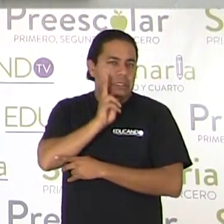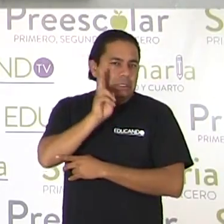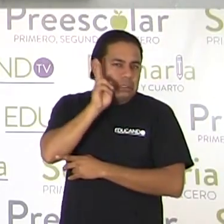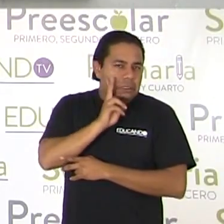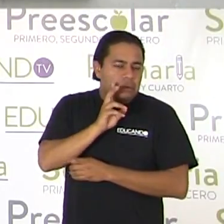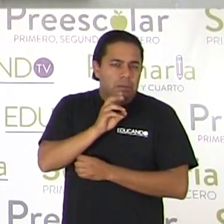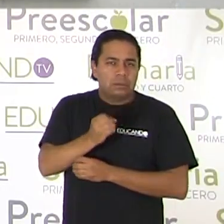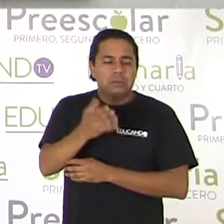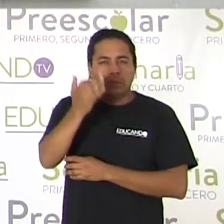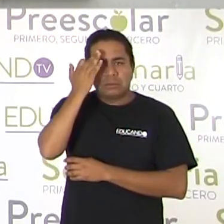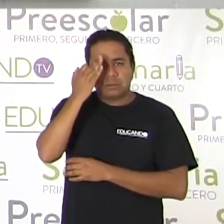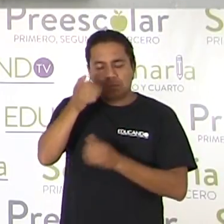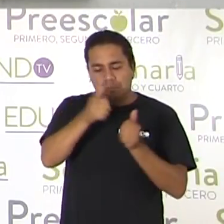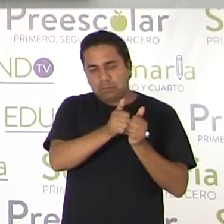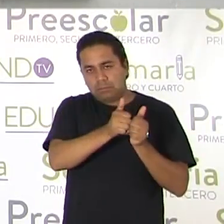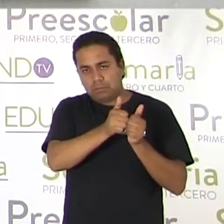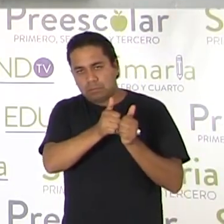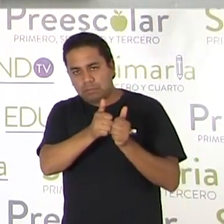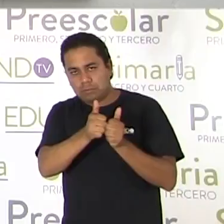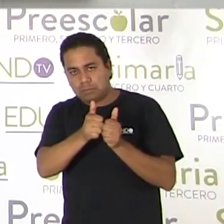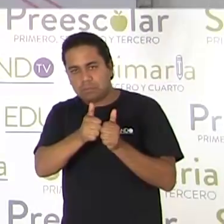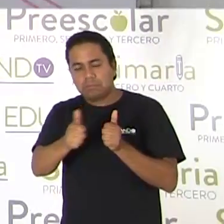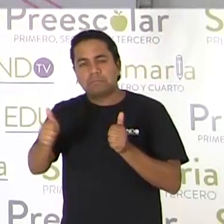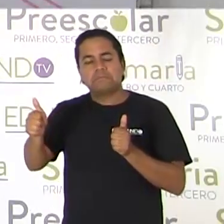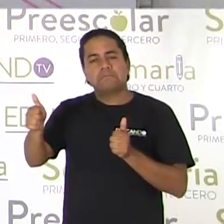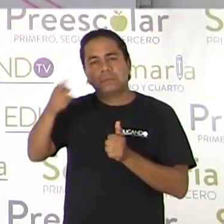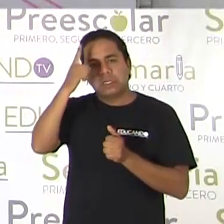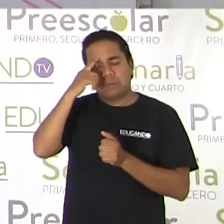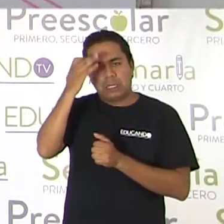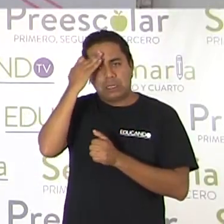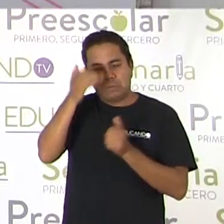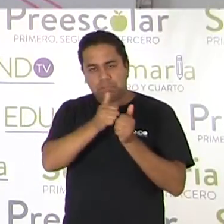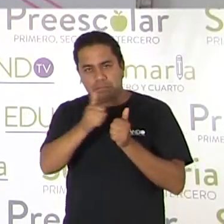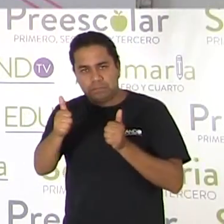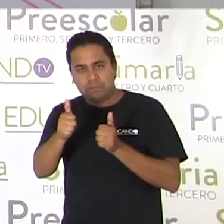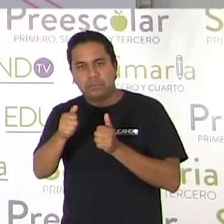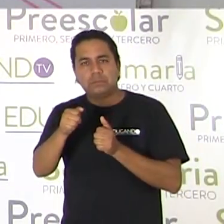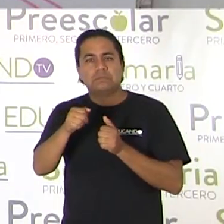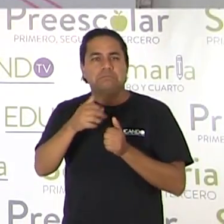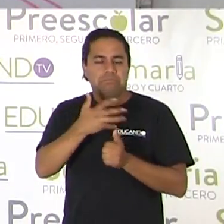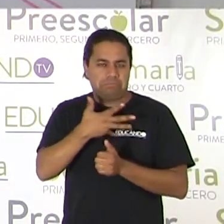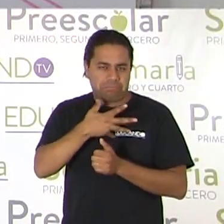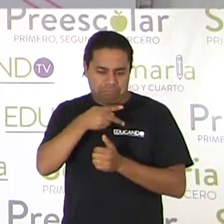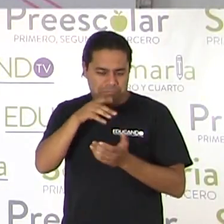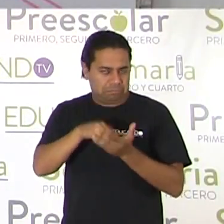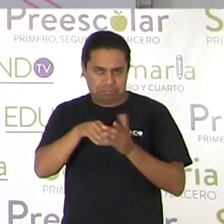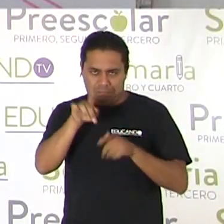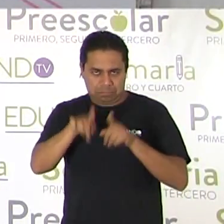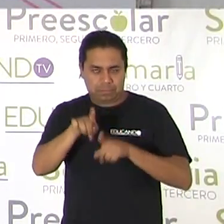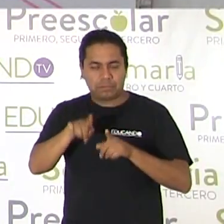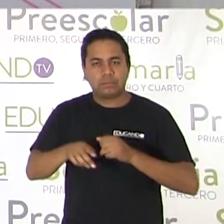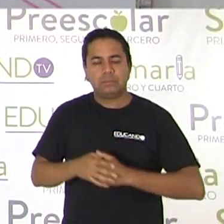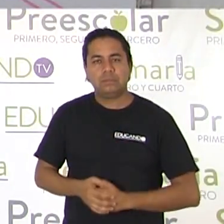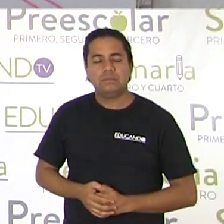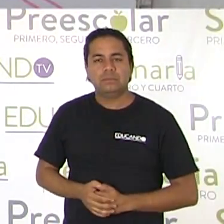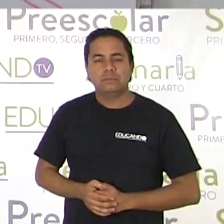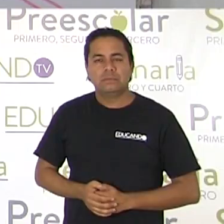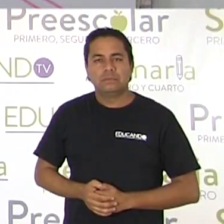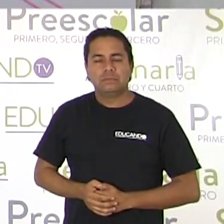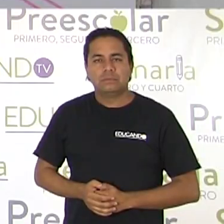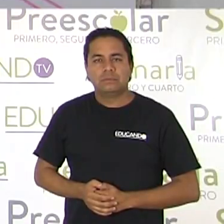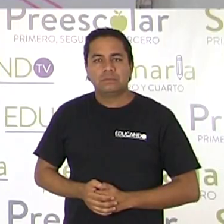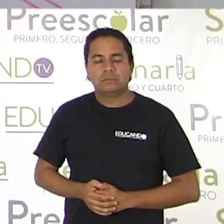qué tiempo se está llevando en cada una en el recorrido de ciertos kilómetros. En este caso, ahora que ya sé